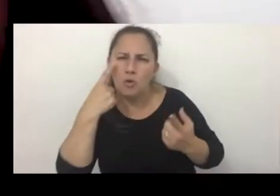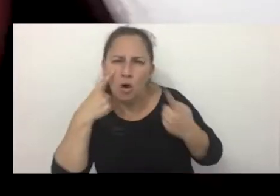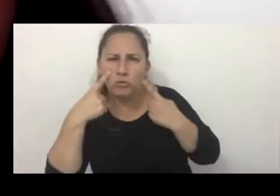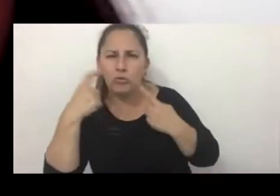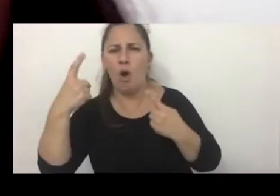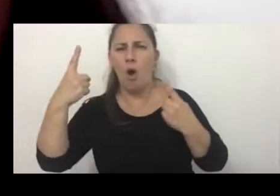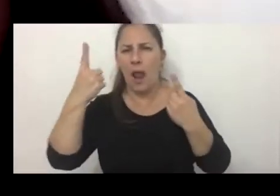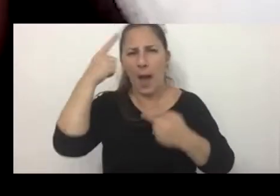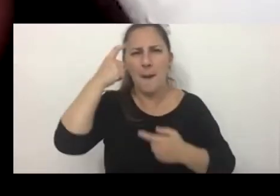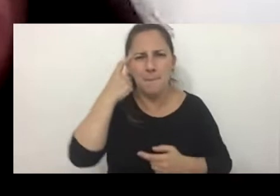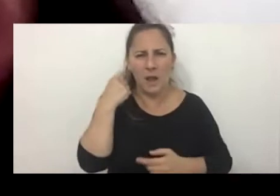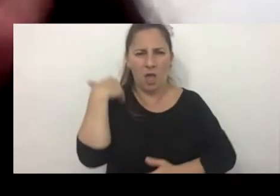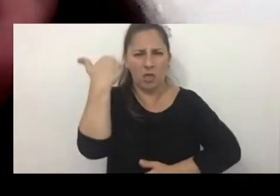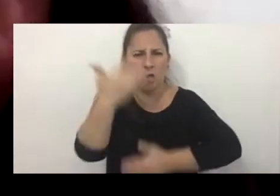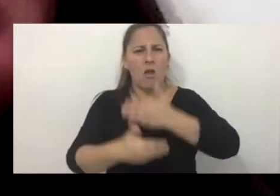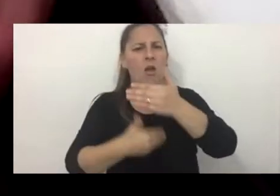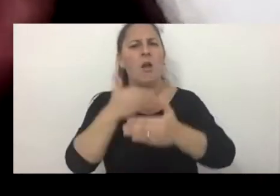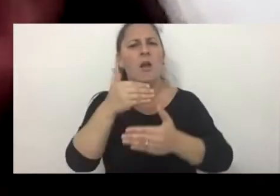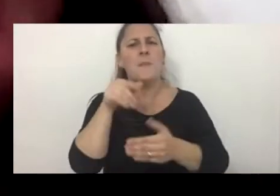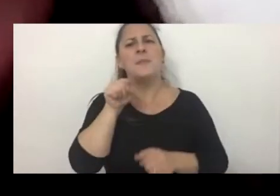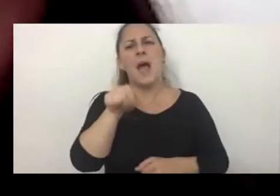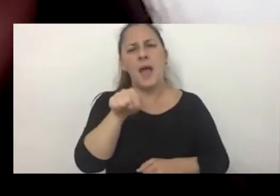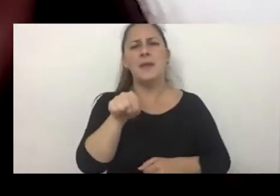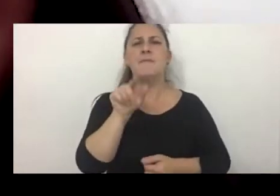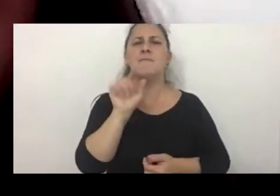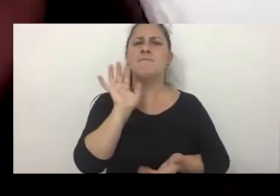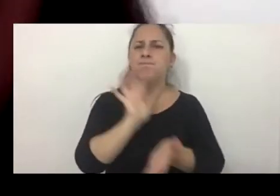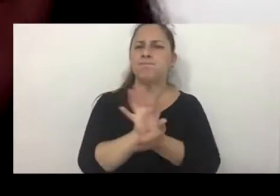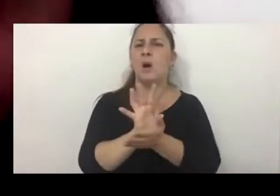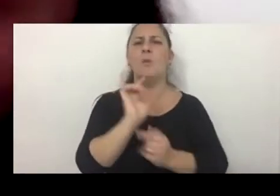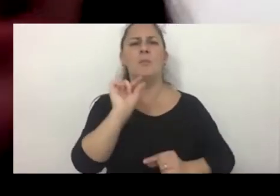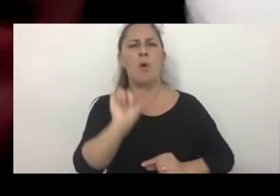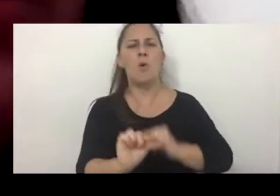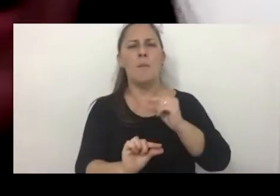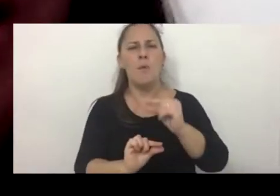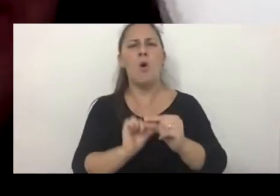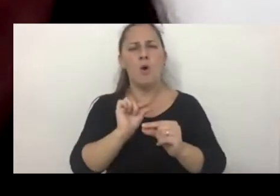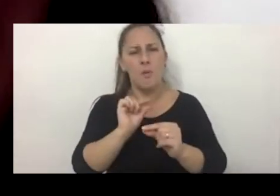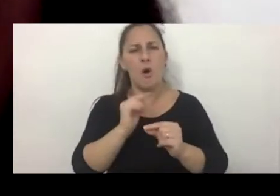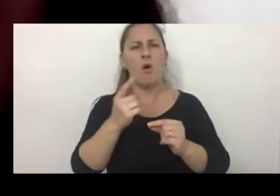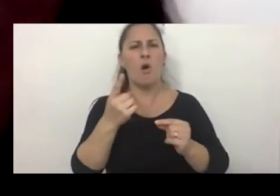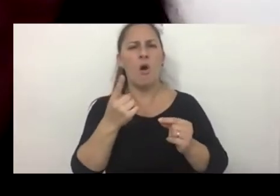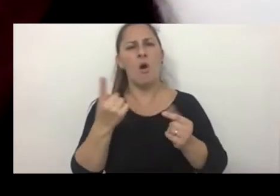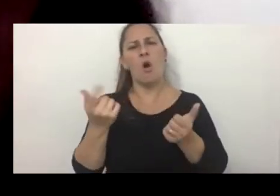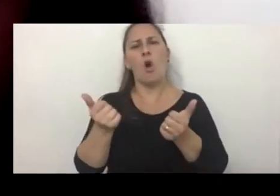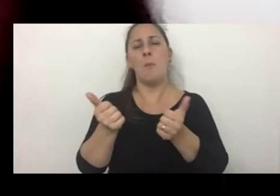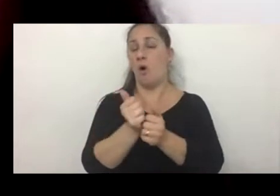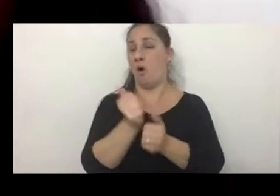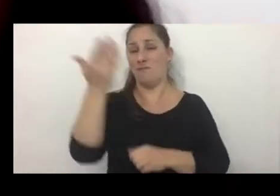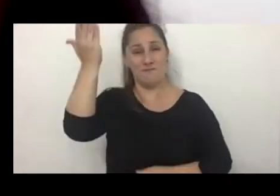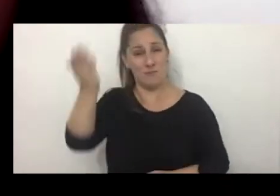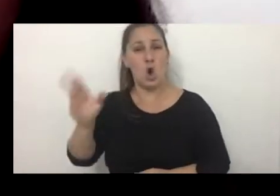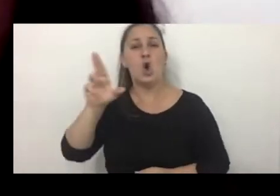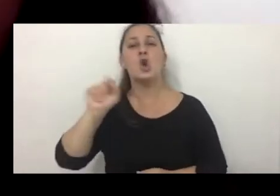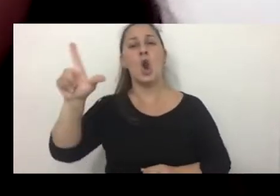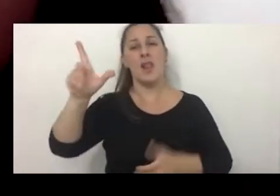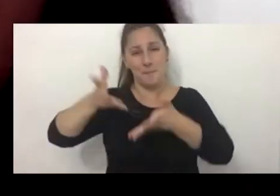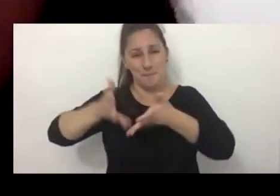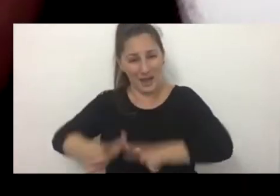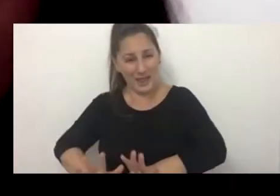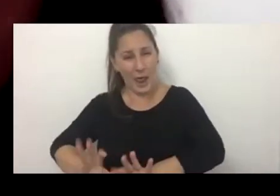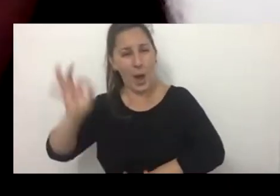obstetra, que es el profesional idóneo para tratar todo lo que se desvía de lo normal. Y la partera es